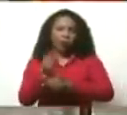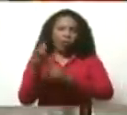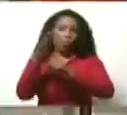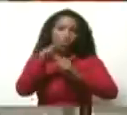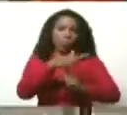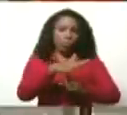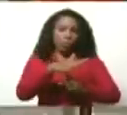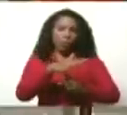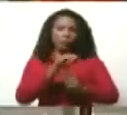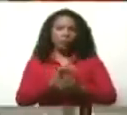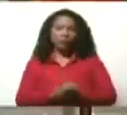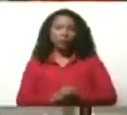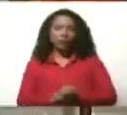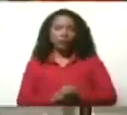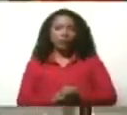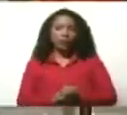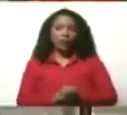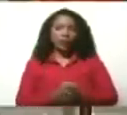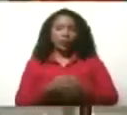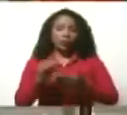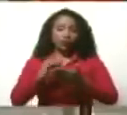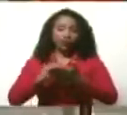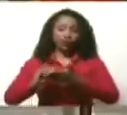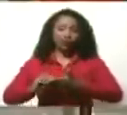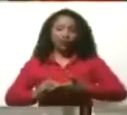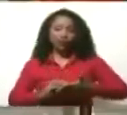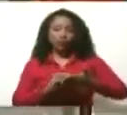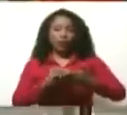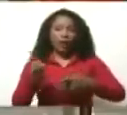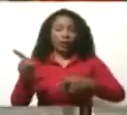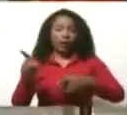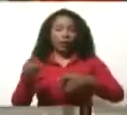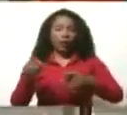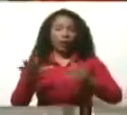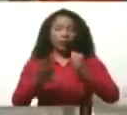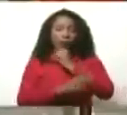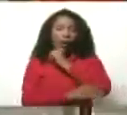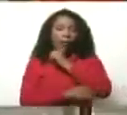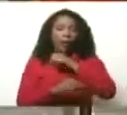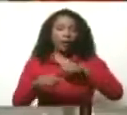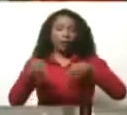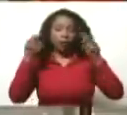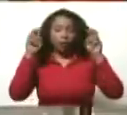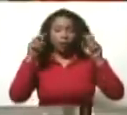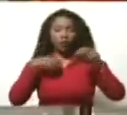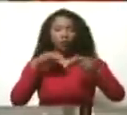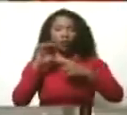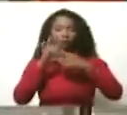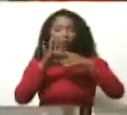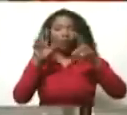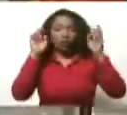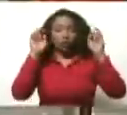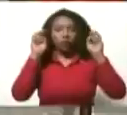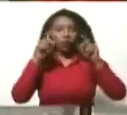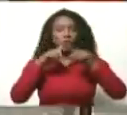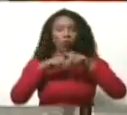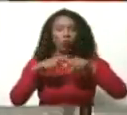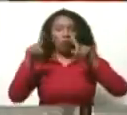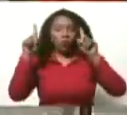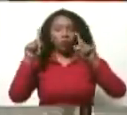que le blanquearan, le maquillaran todas estas trampas. En este caso me estoy refiriendo en concreto, para no hablar de